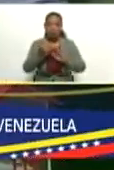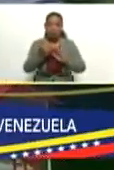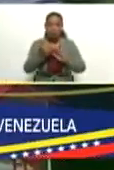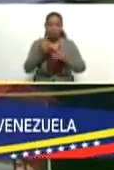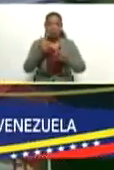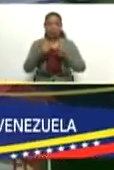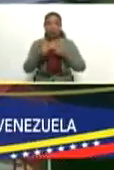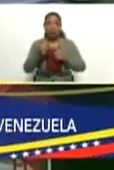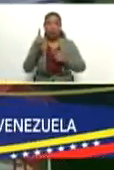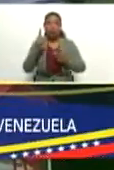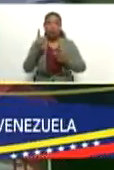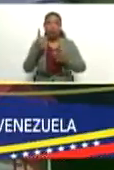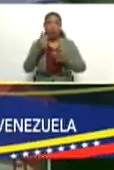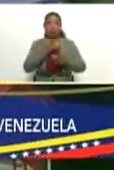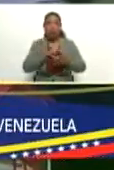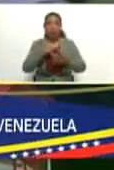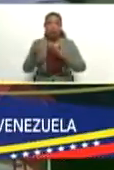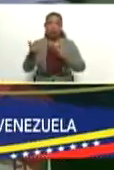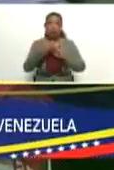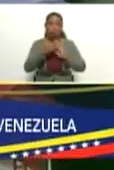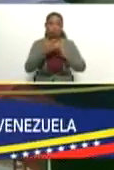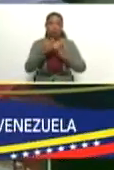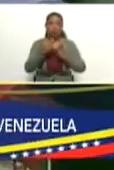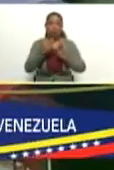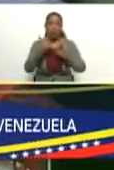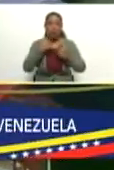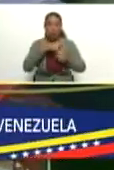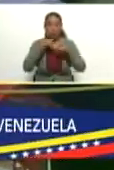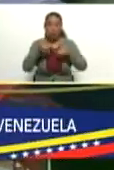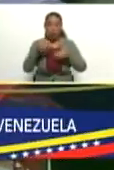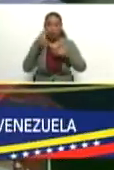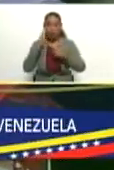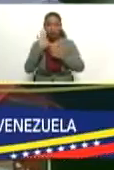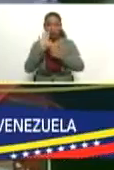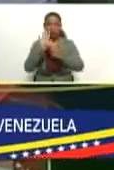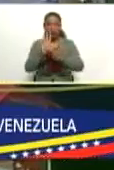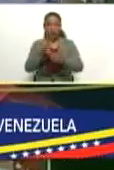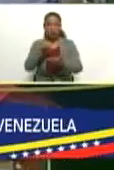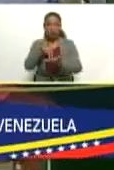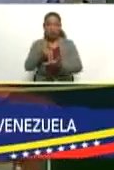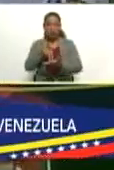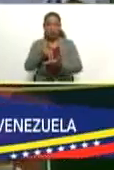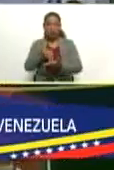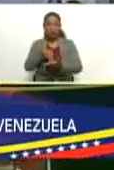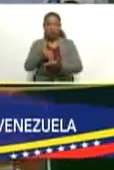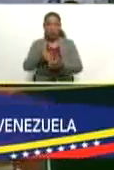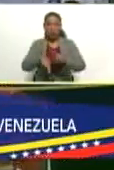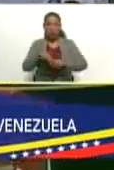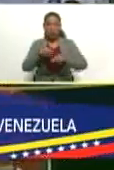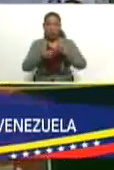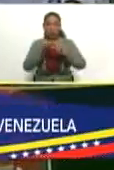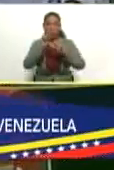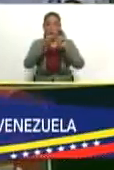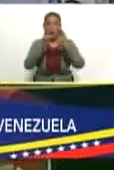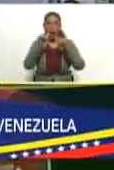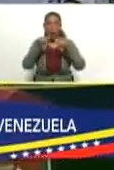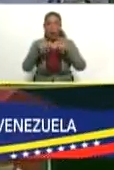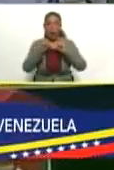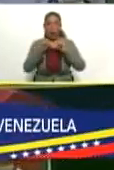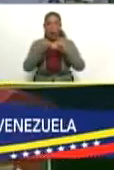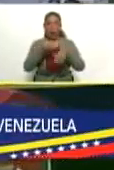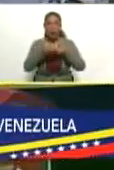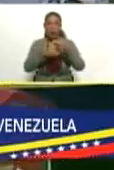pasando mentiras. Pero aquí estamos, de pie, victoriosos, construyendo, y aquí seguiremos.